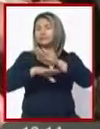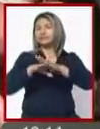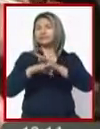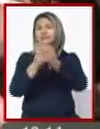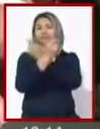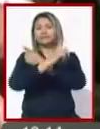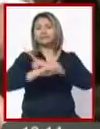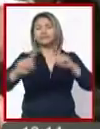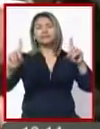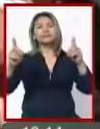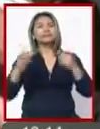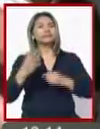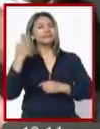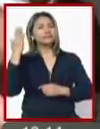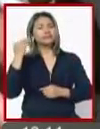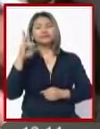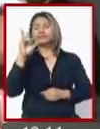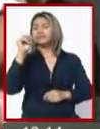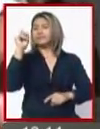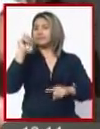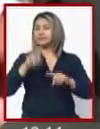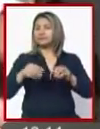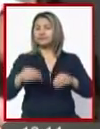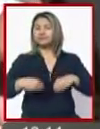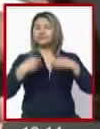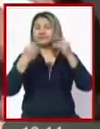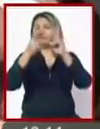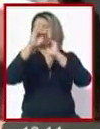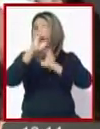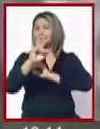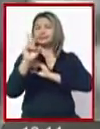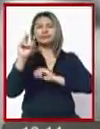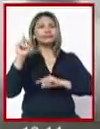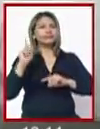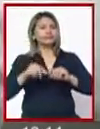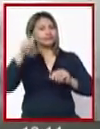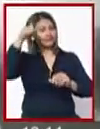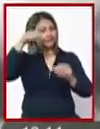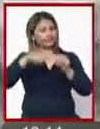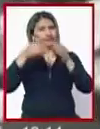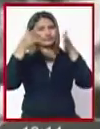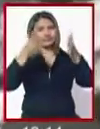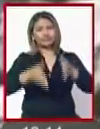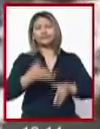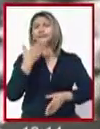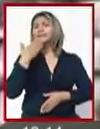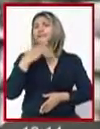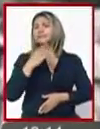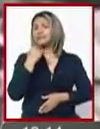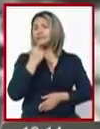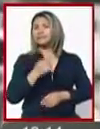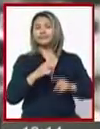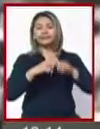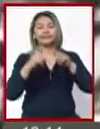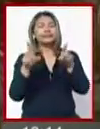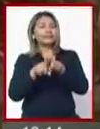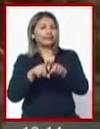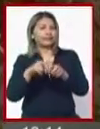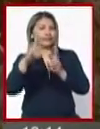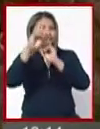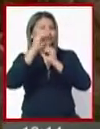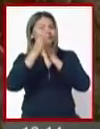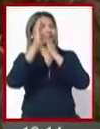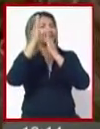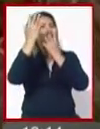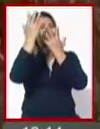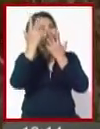que es la democracia. En ese sentido, no merecería, sinceramente, honores. Los recuerdos que deja el dictador son malos, afirman, pero también se respeta